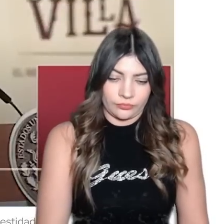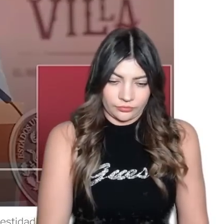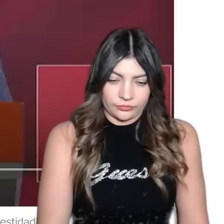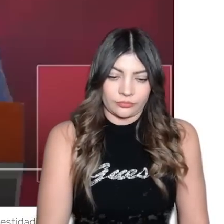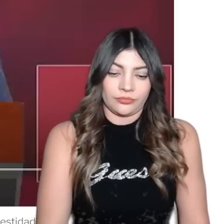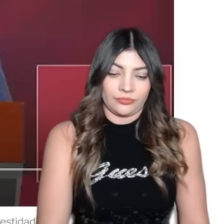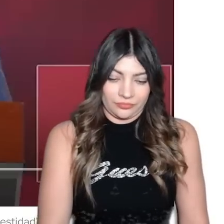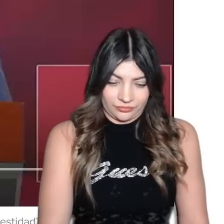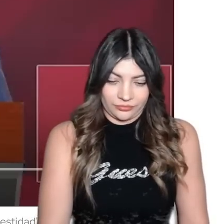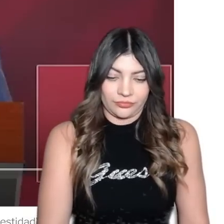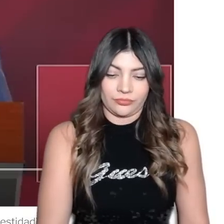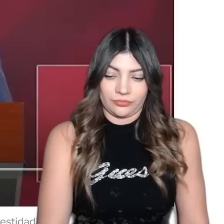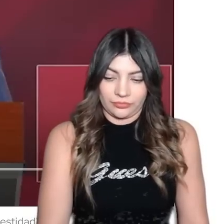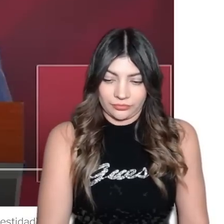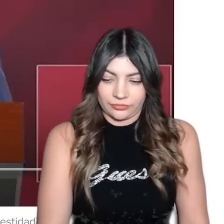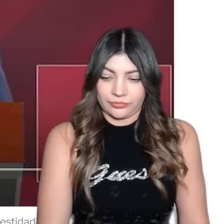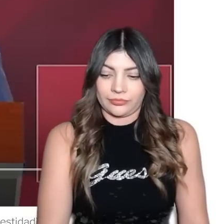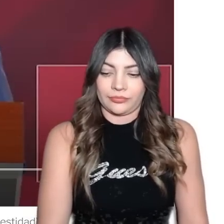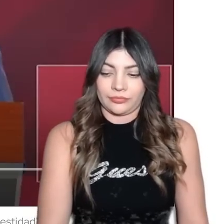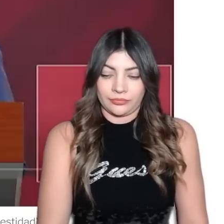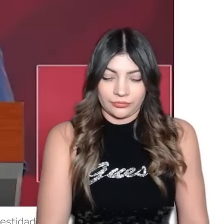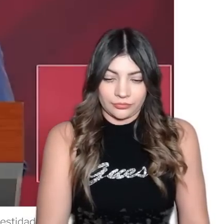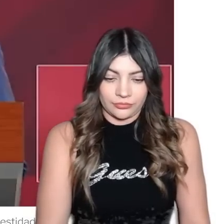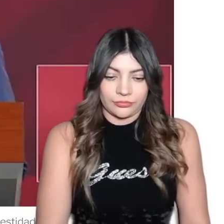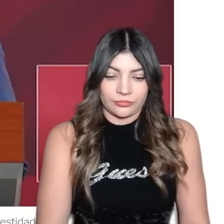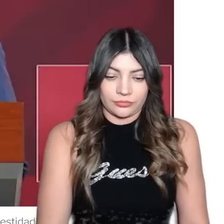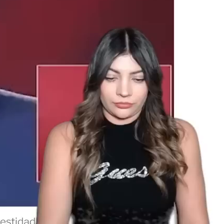de García Luna y